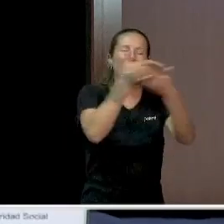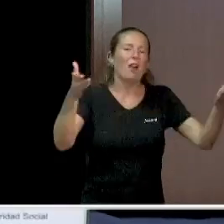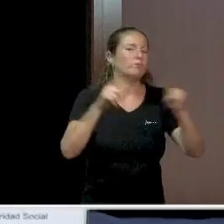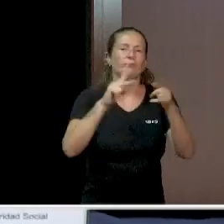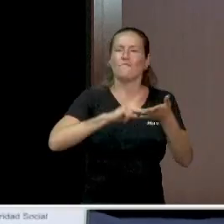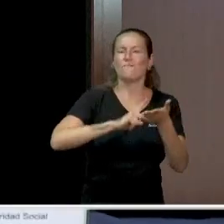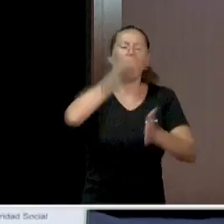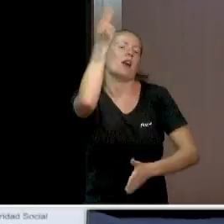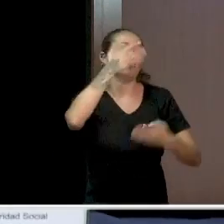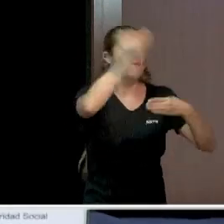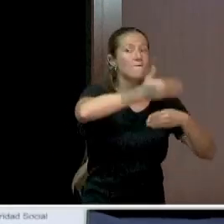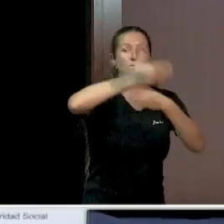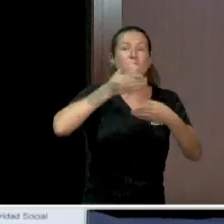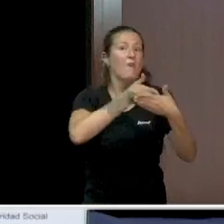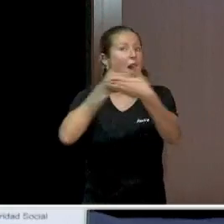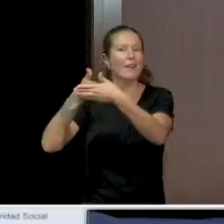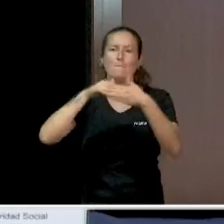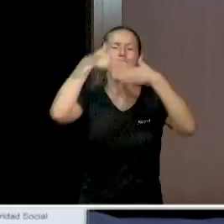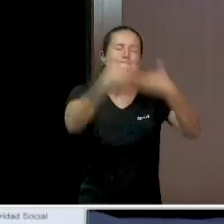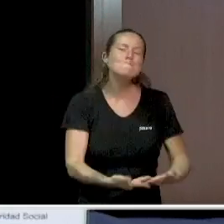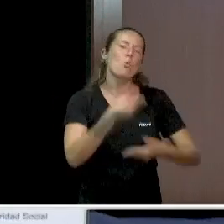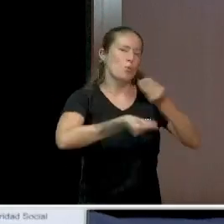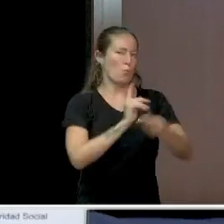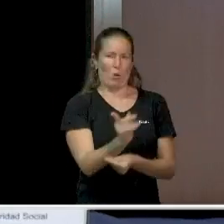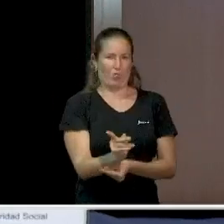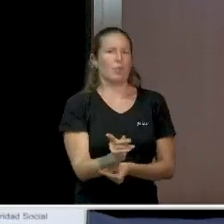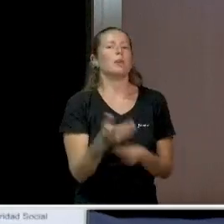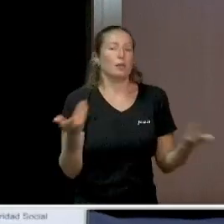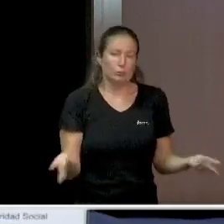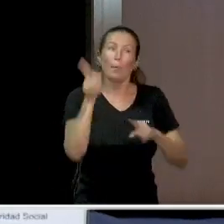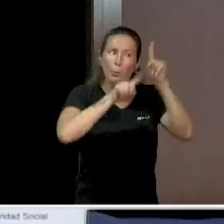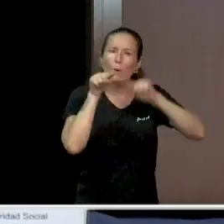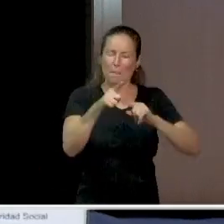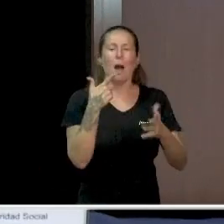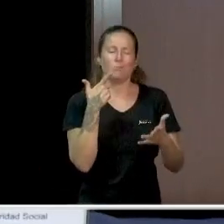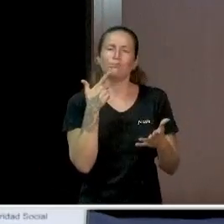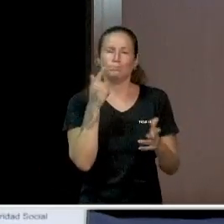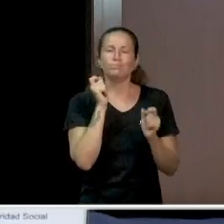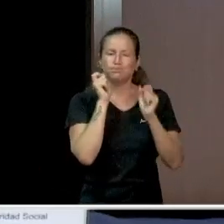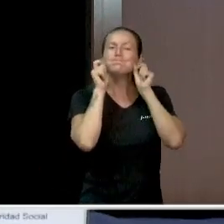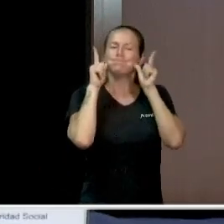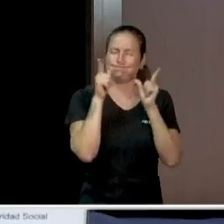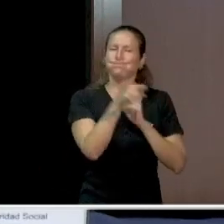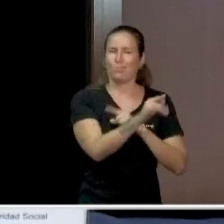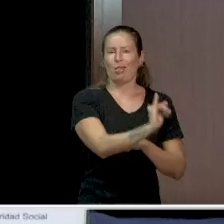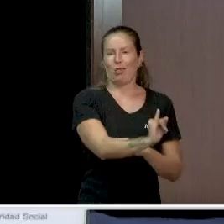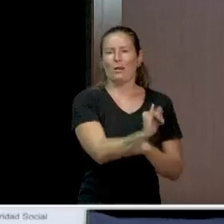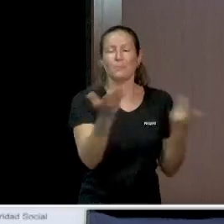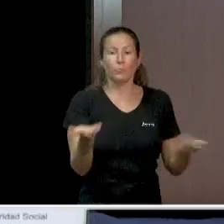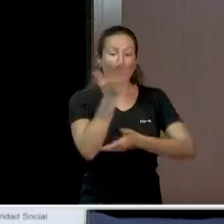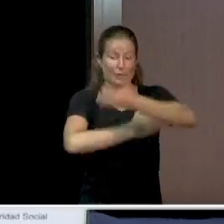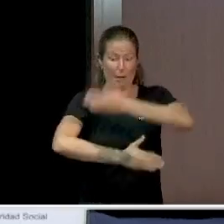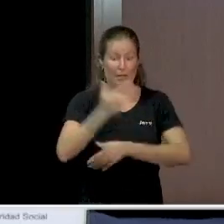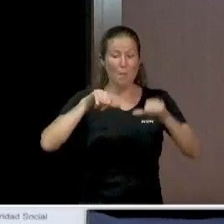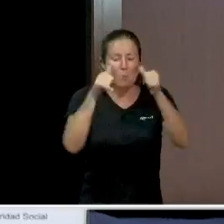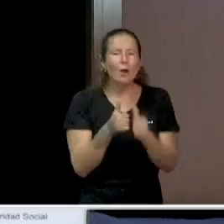las barreras. Es importante darse cuenta dónde está el problema. Así, el modelo social de la discapacidad persigue